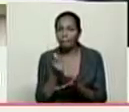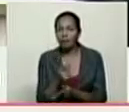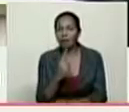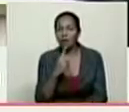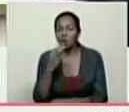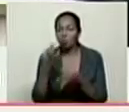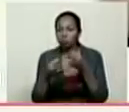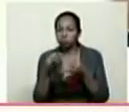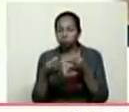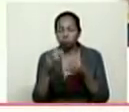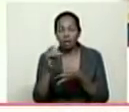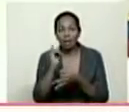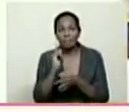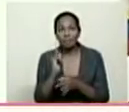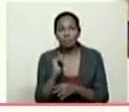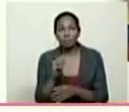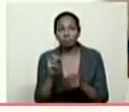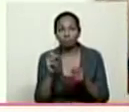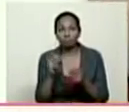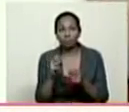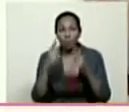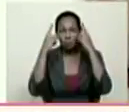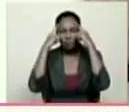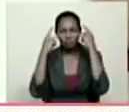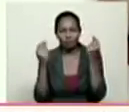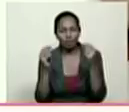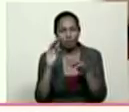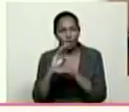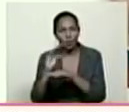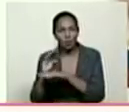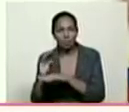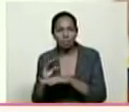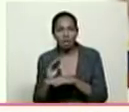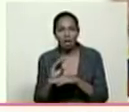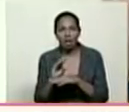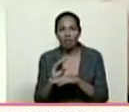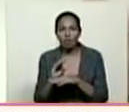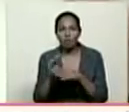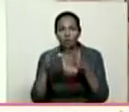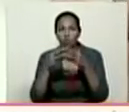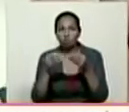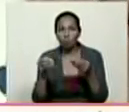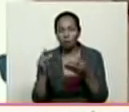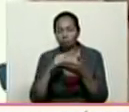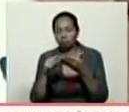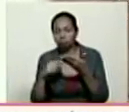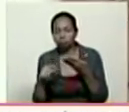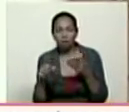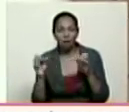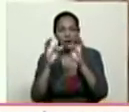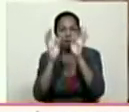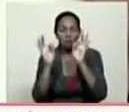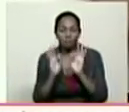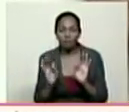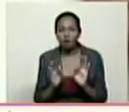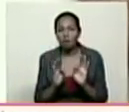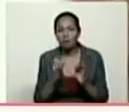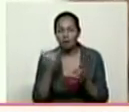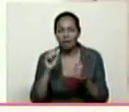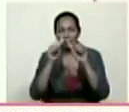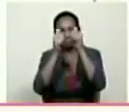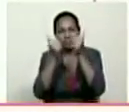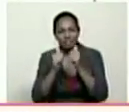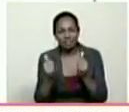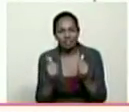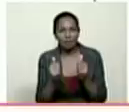justamente una persona experta en protecciones, y protecciones son todos los mecanismos que tiene el sistema eléctrico nacional para que